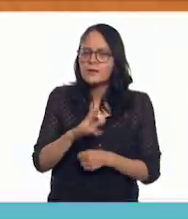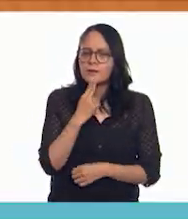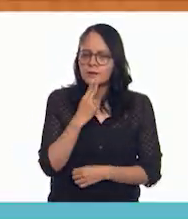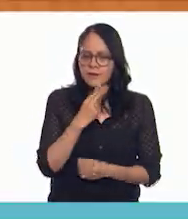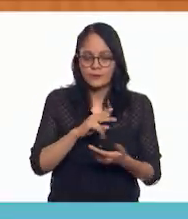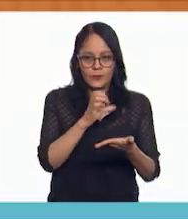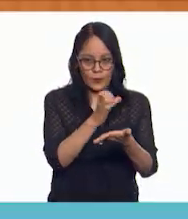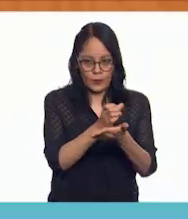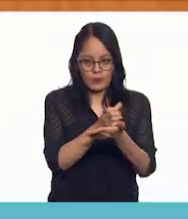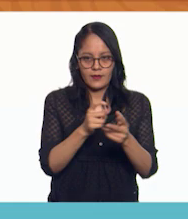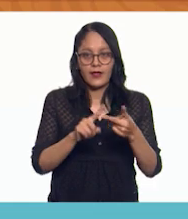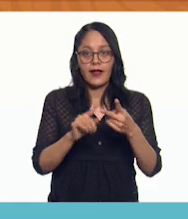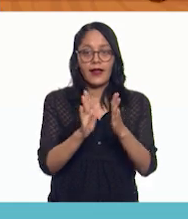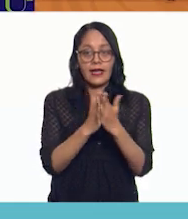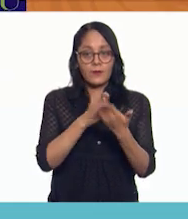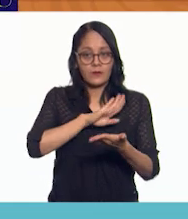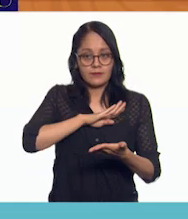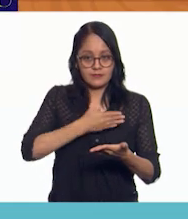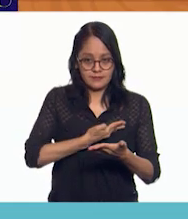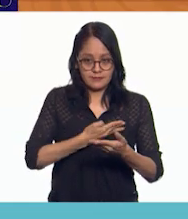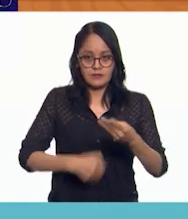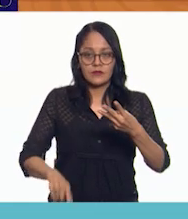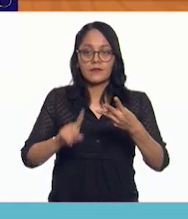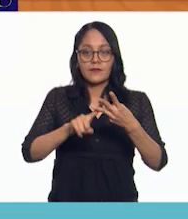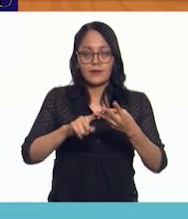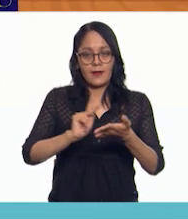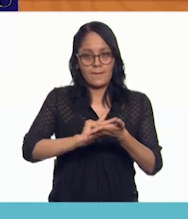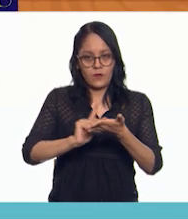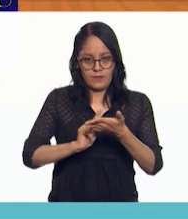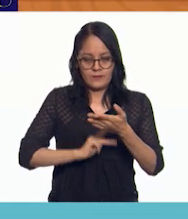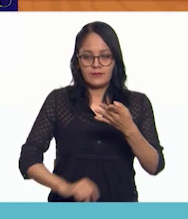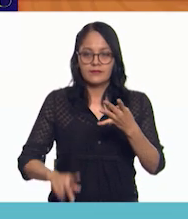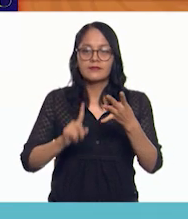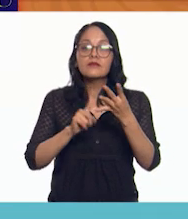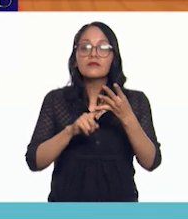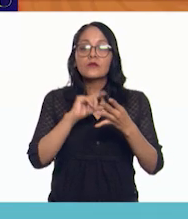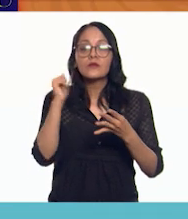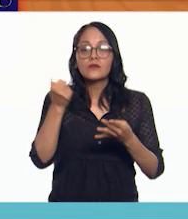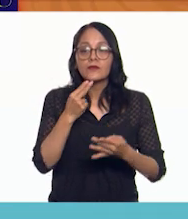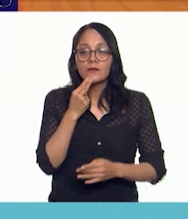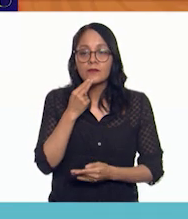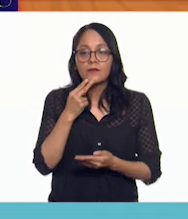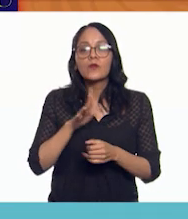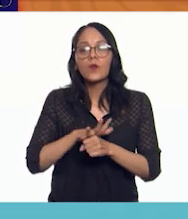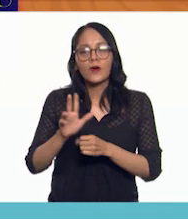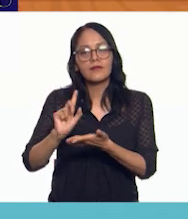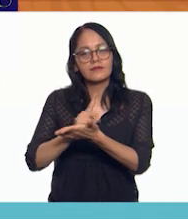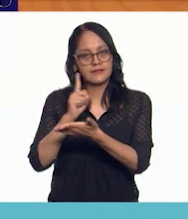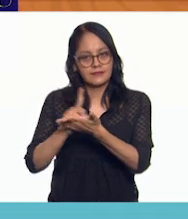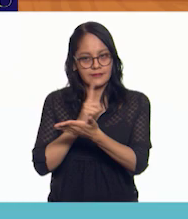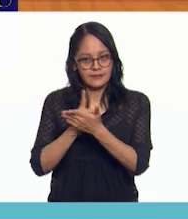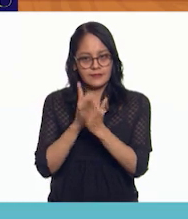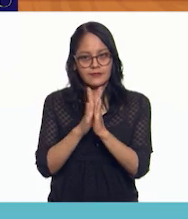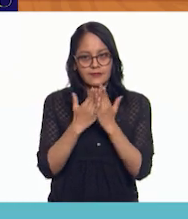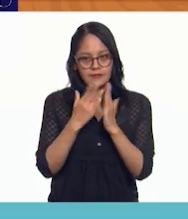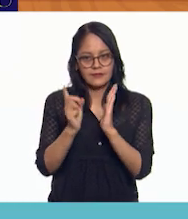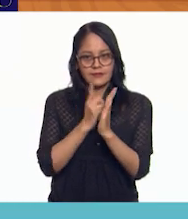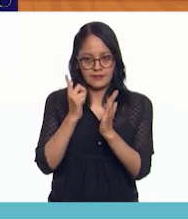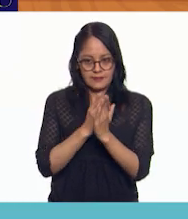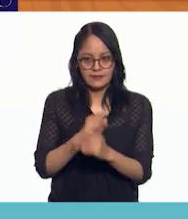Cuaderno, libro de texto de español, algo con que anotar y, de ser posible, un diccionario. Aquí los